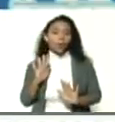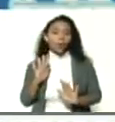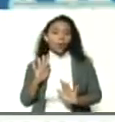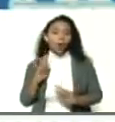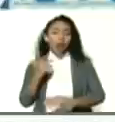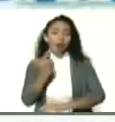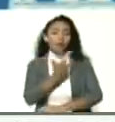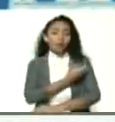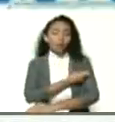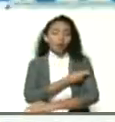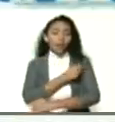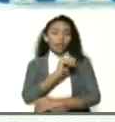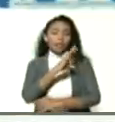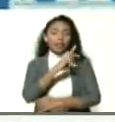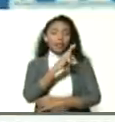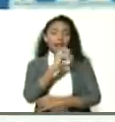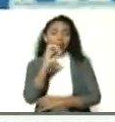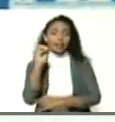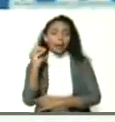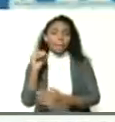la vacunación de 300.000